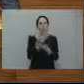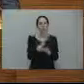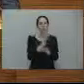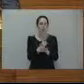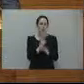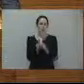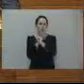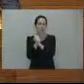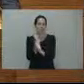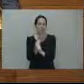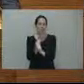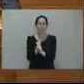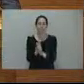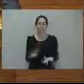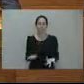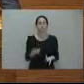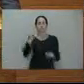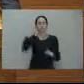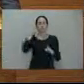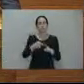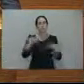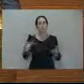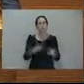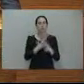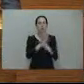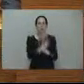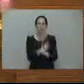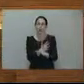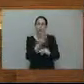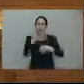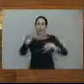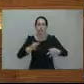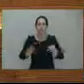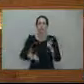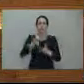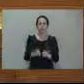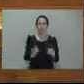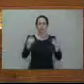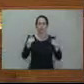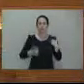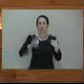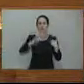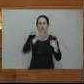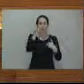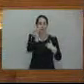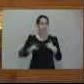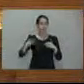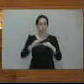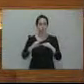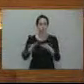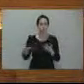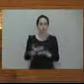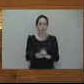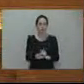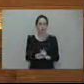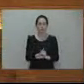con el objetivo de lograr una práctica del juego más segura y más responsable para todos los usuarios. No voy a relatar